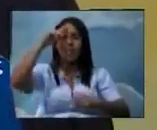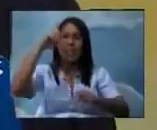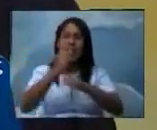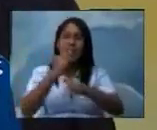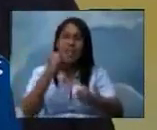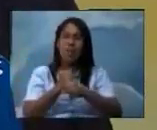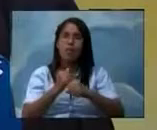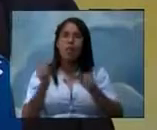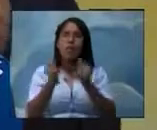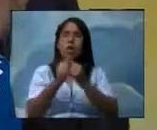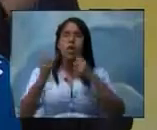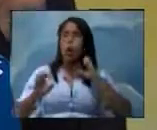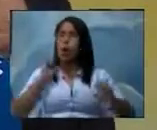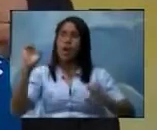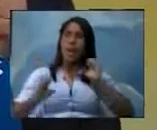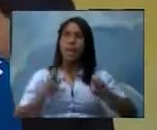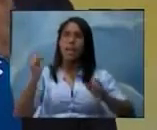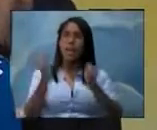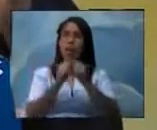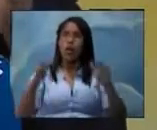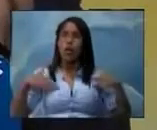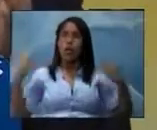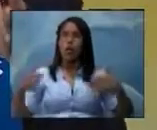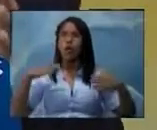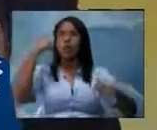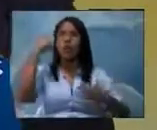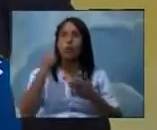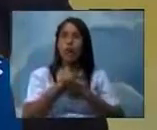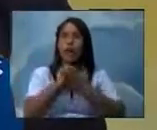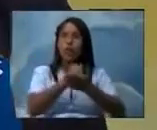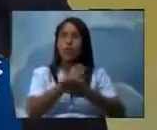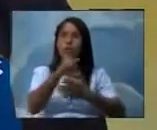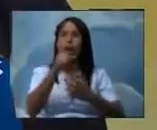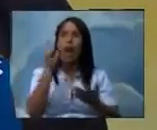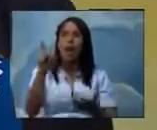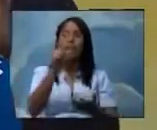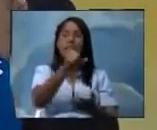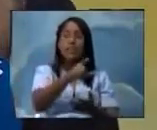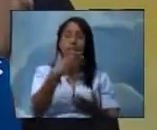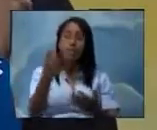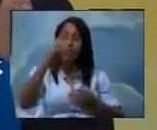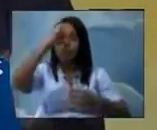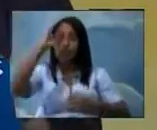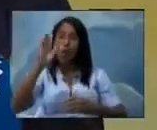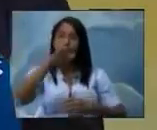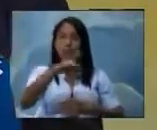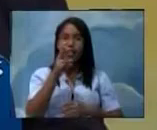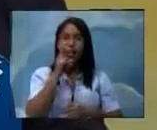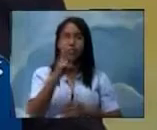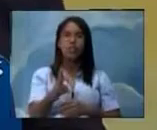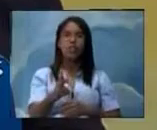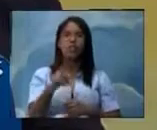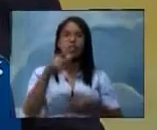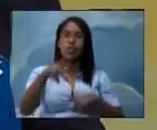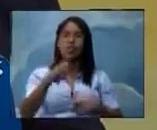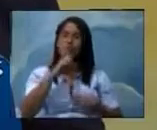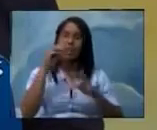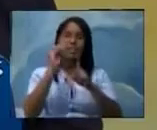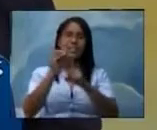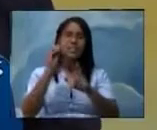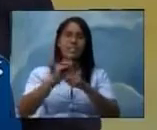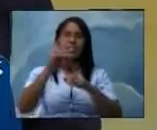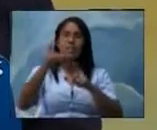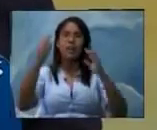trabajen con energía, con gozo para ayudar al necesitado. Dios está viendo, y este